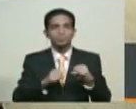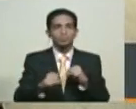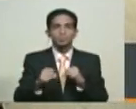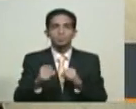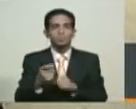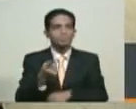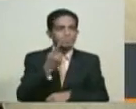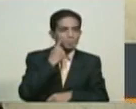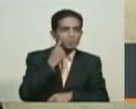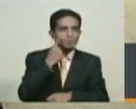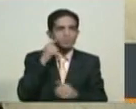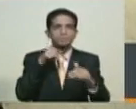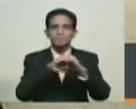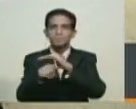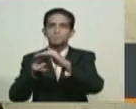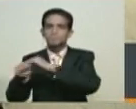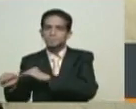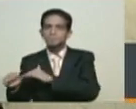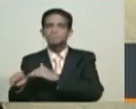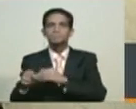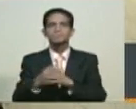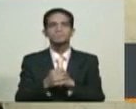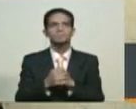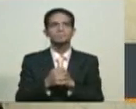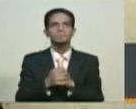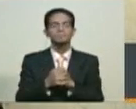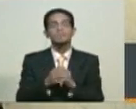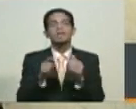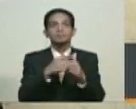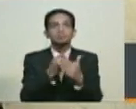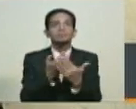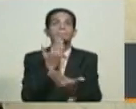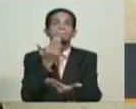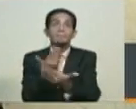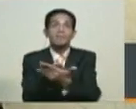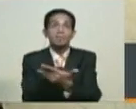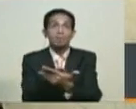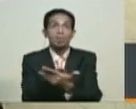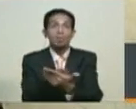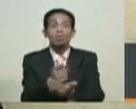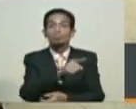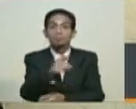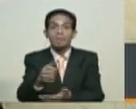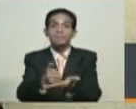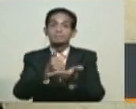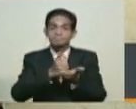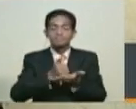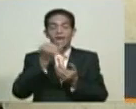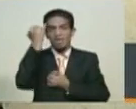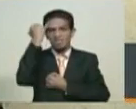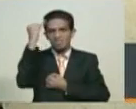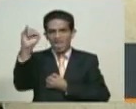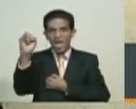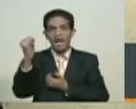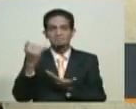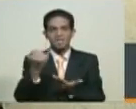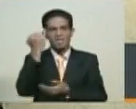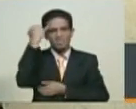varias opciones. Bueno, les pido propuestas que puedan ser